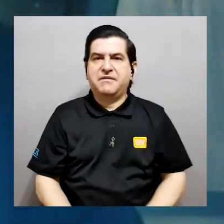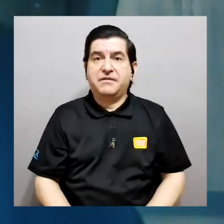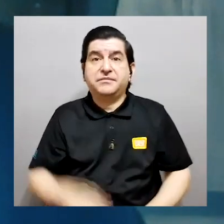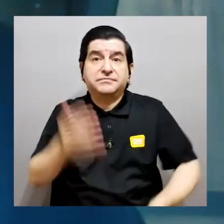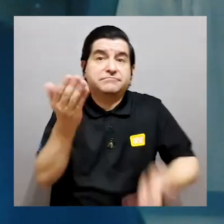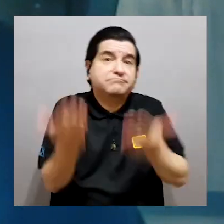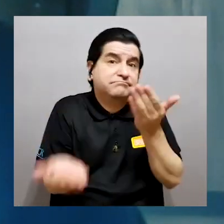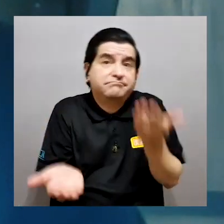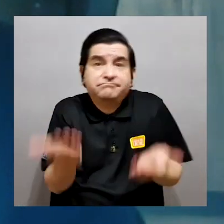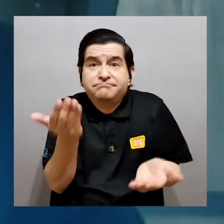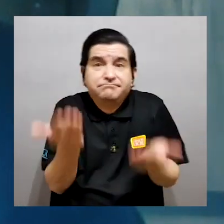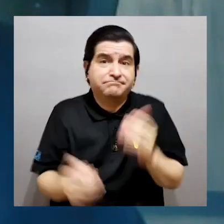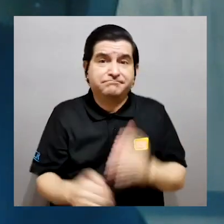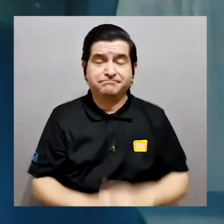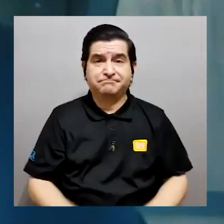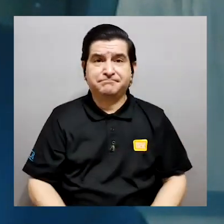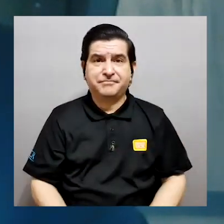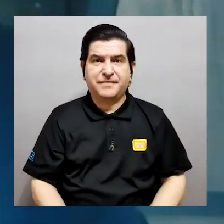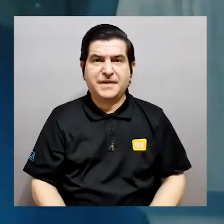mucha,